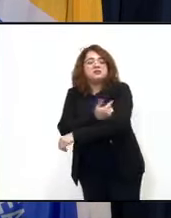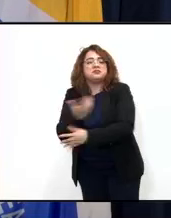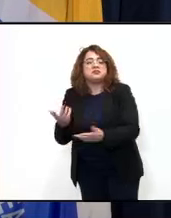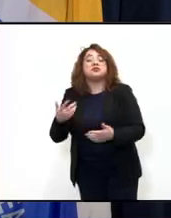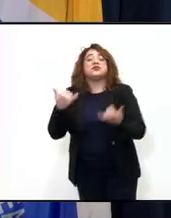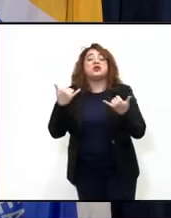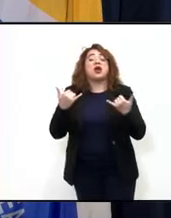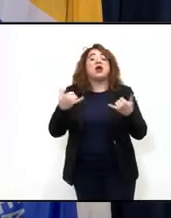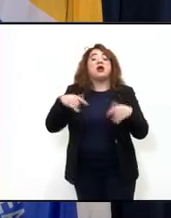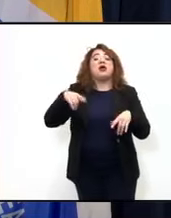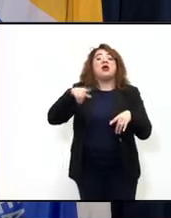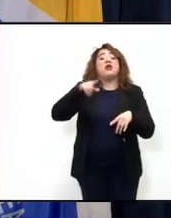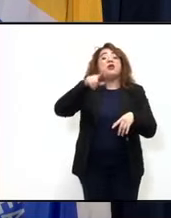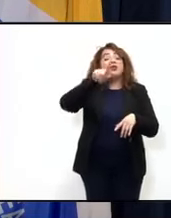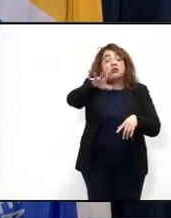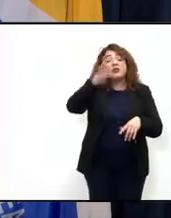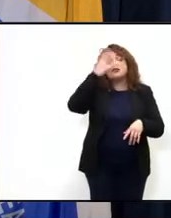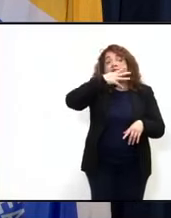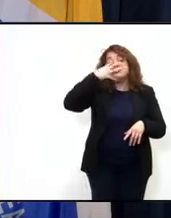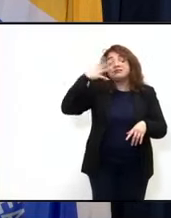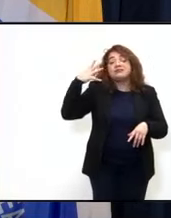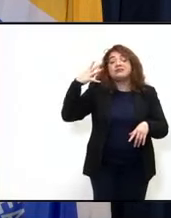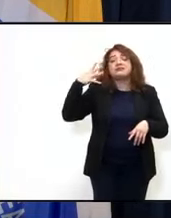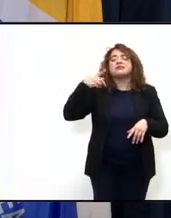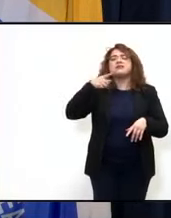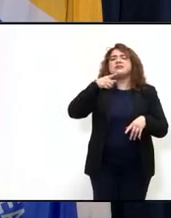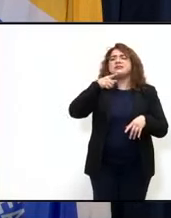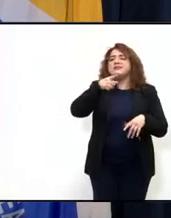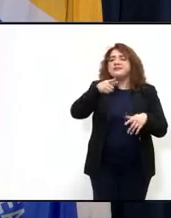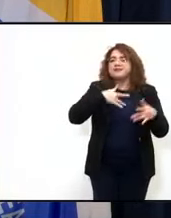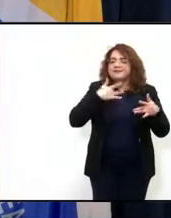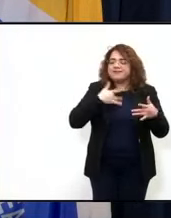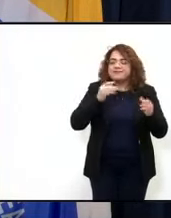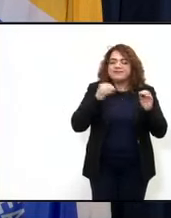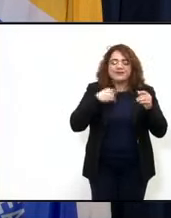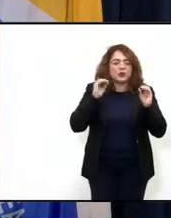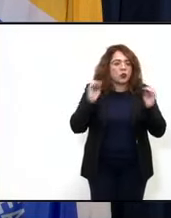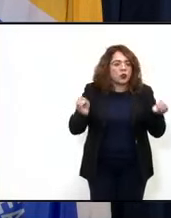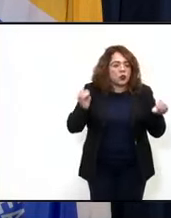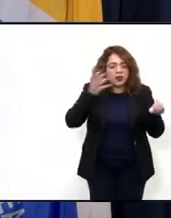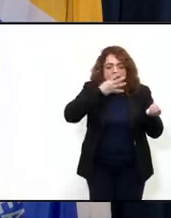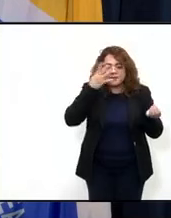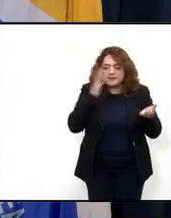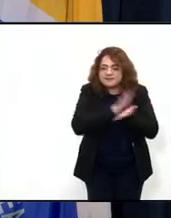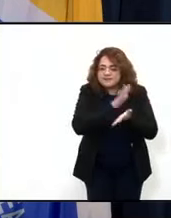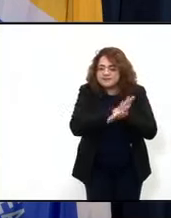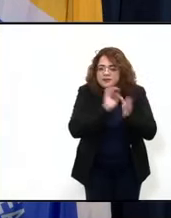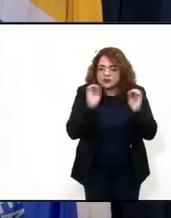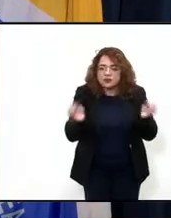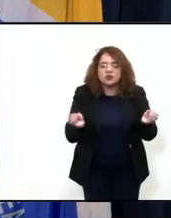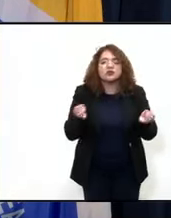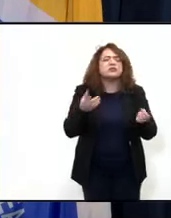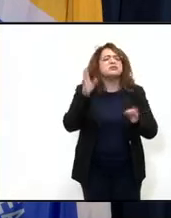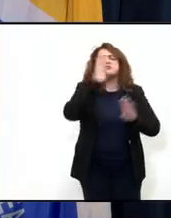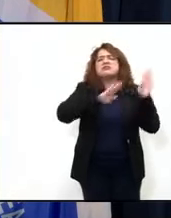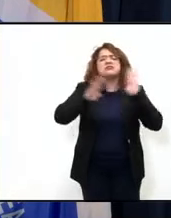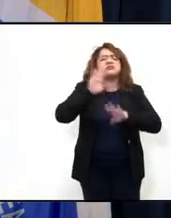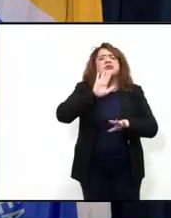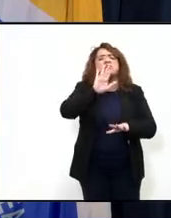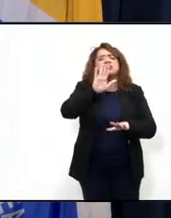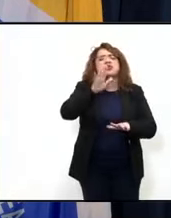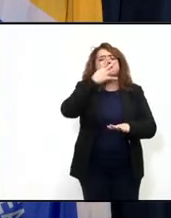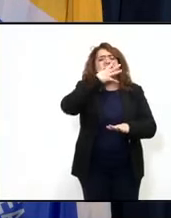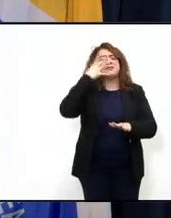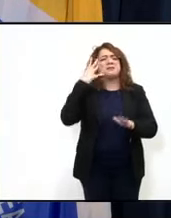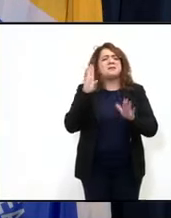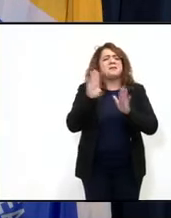estado migratorio, deben saber que la información que nosotros recopilamos está protegida y solo se utiliza